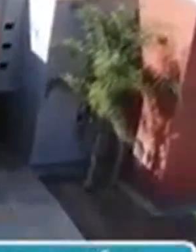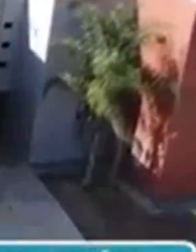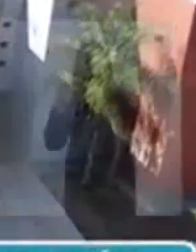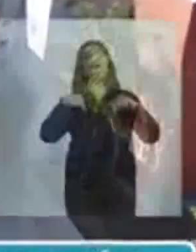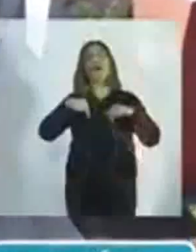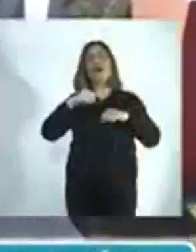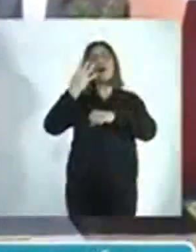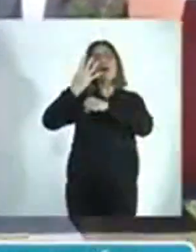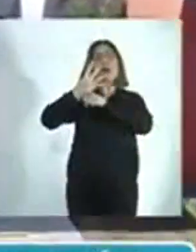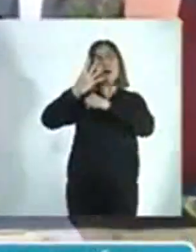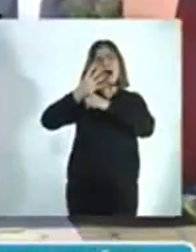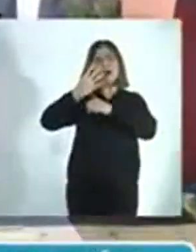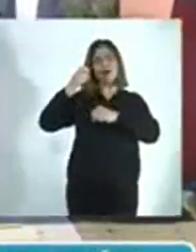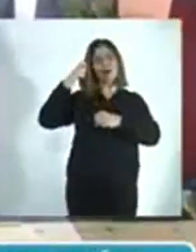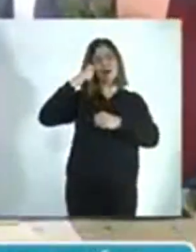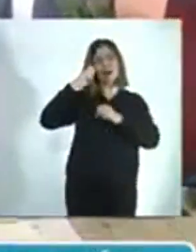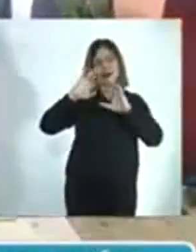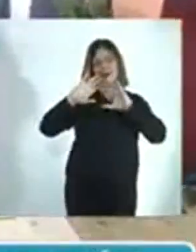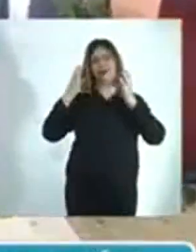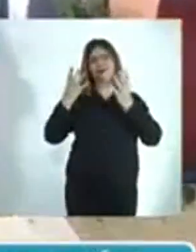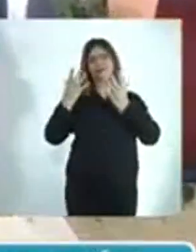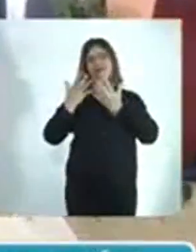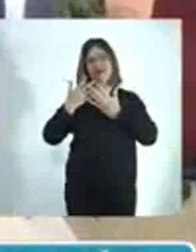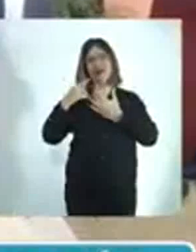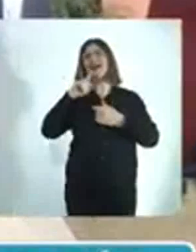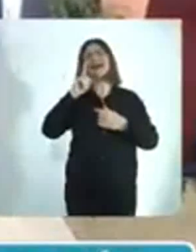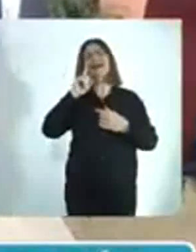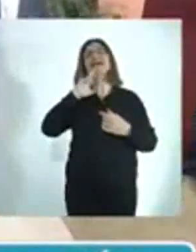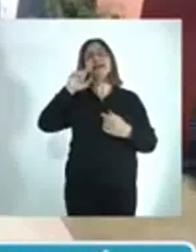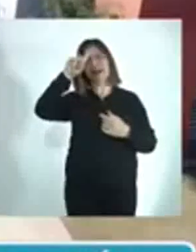este cuarto Congreso Internacional.